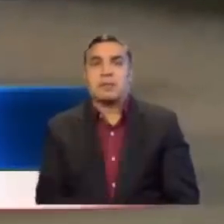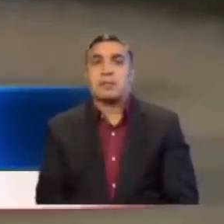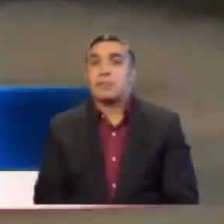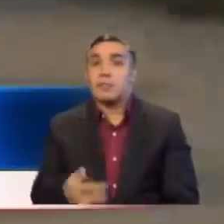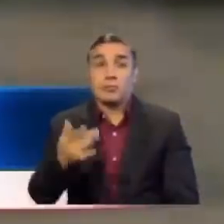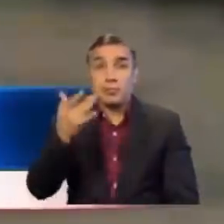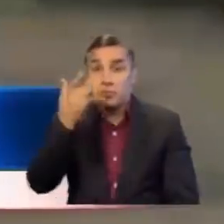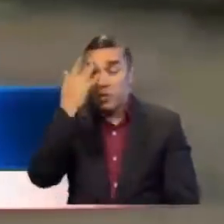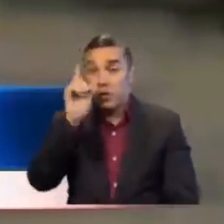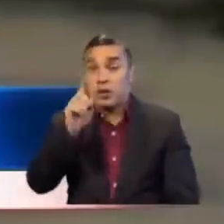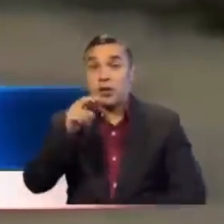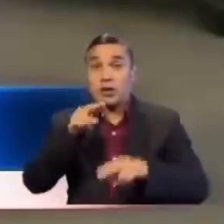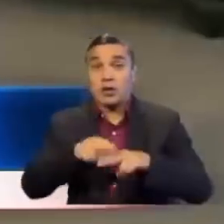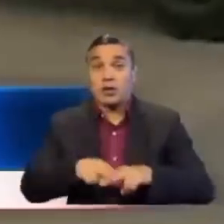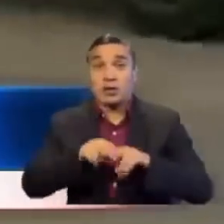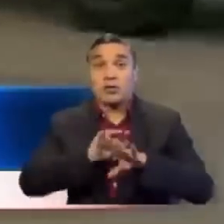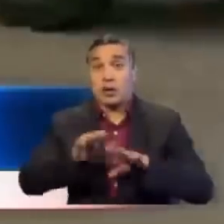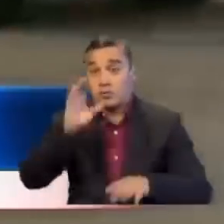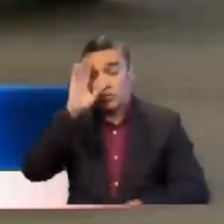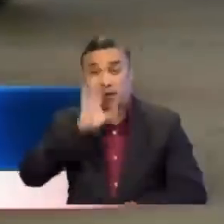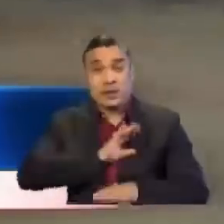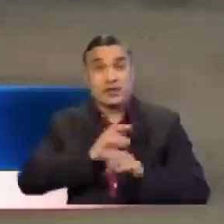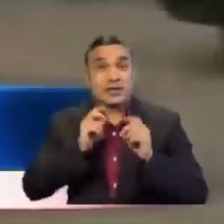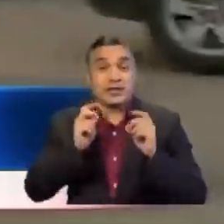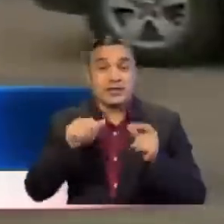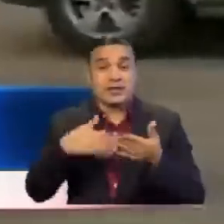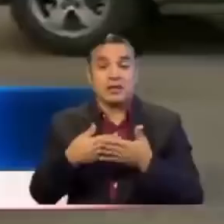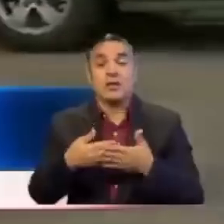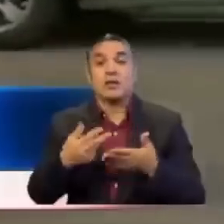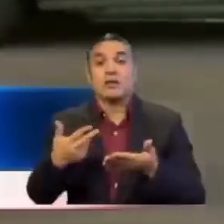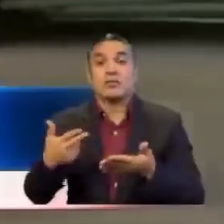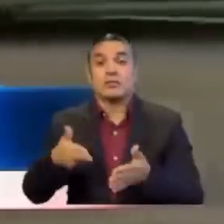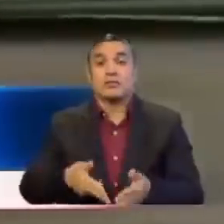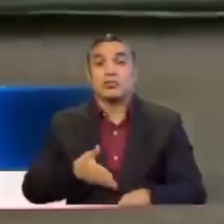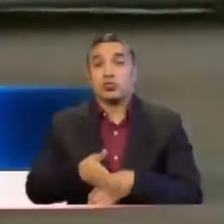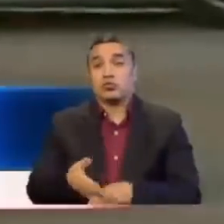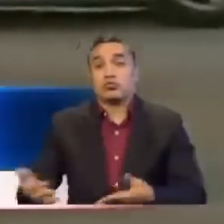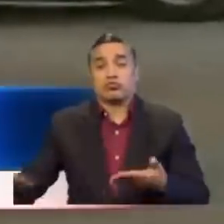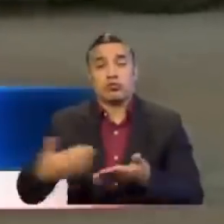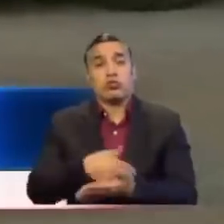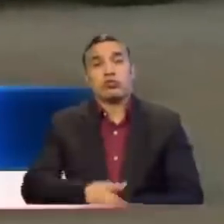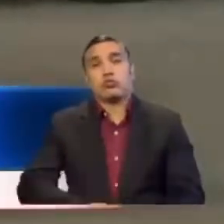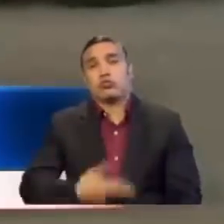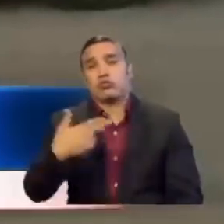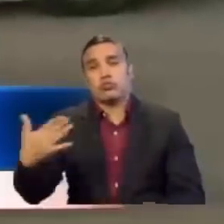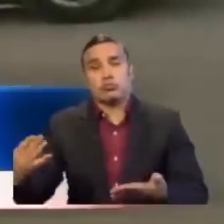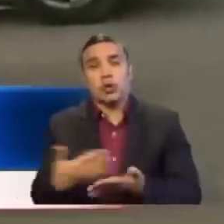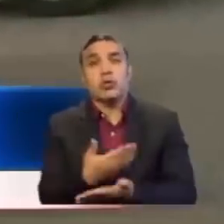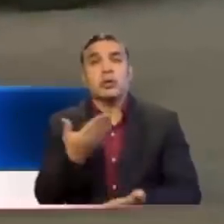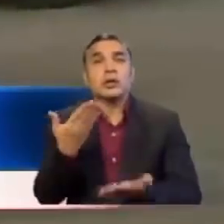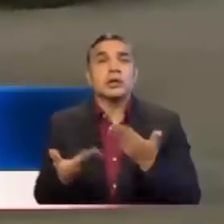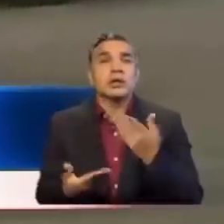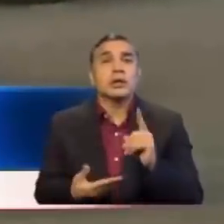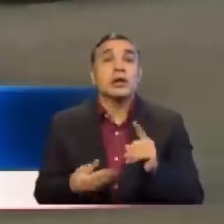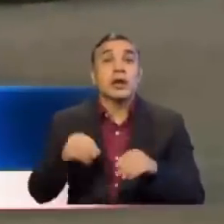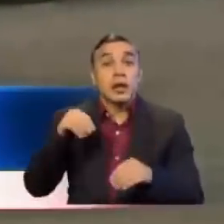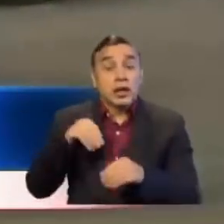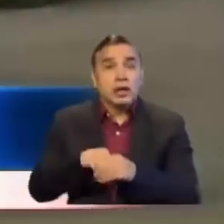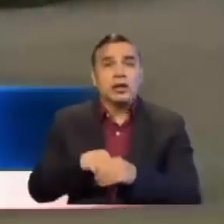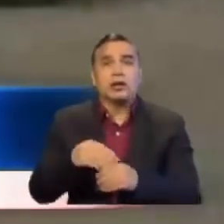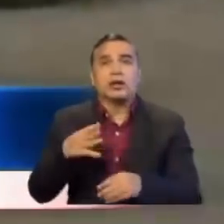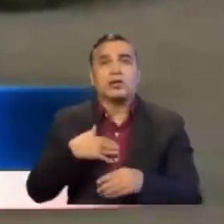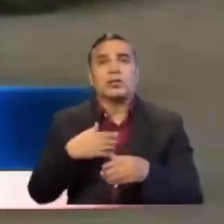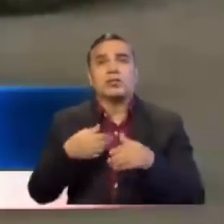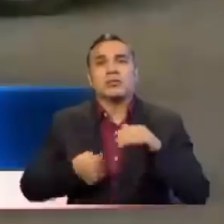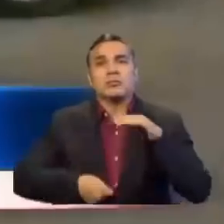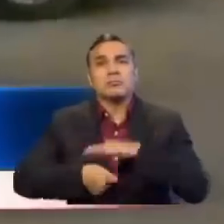a pesar de la requisa que se ha hecho, a pesar del decomiso de armas cortopunzantes y armas de fuego, al parecer dentro están